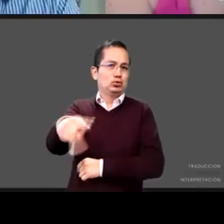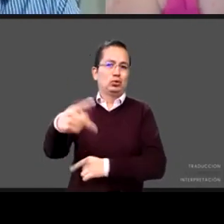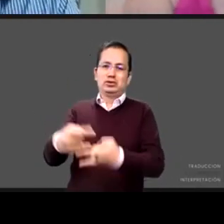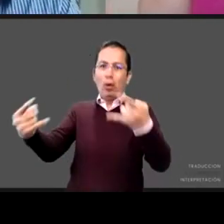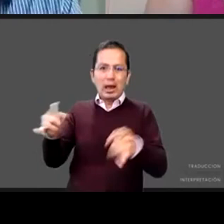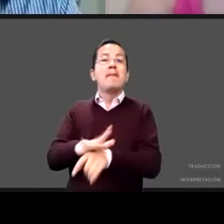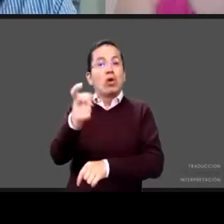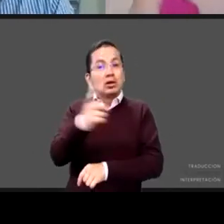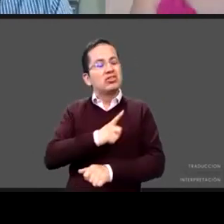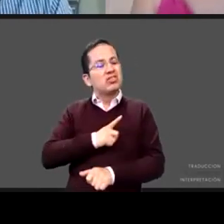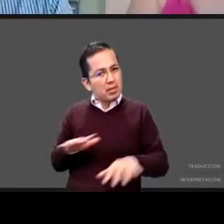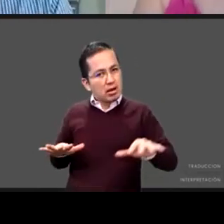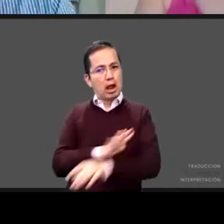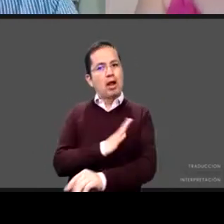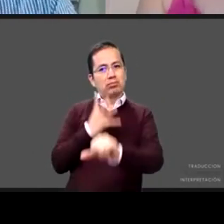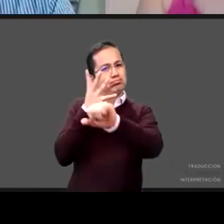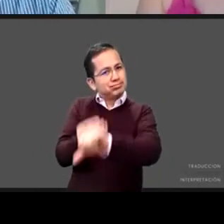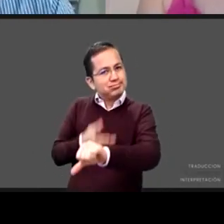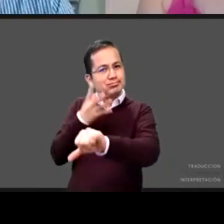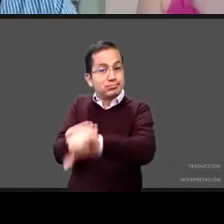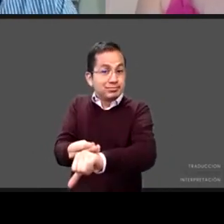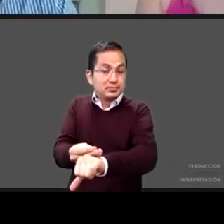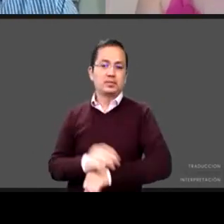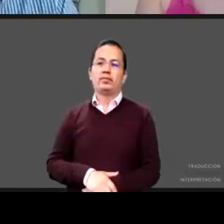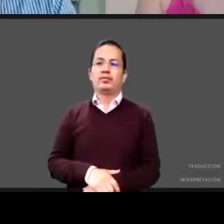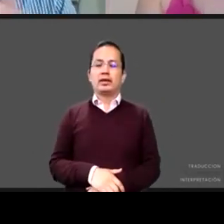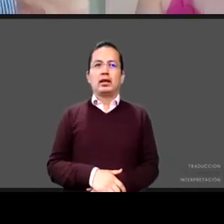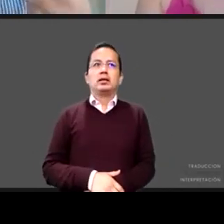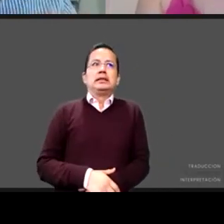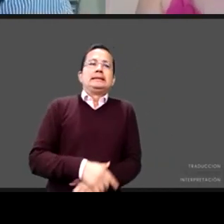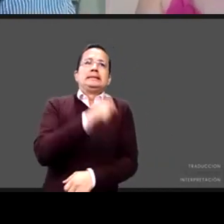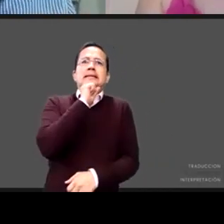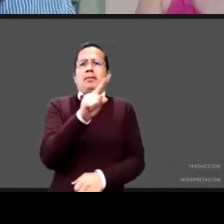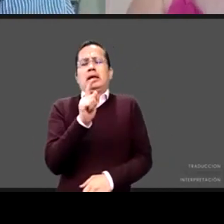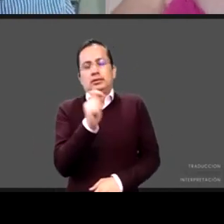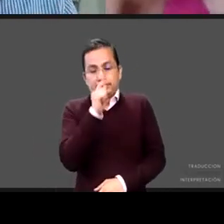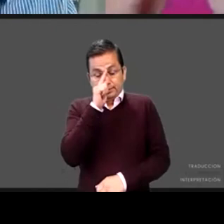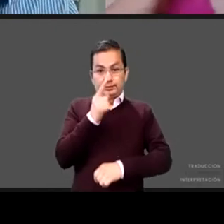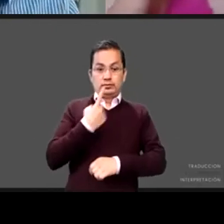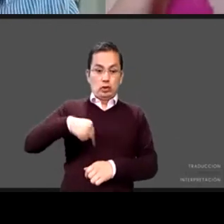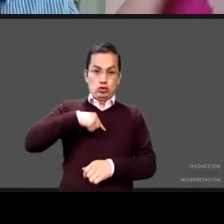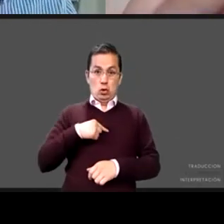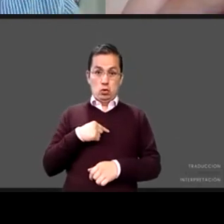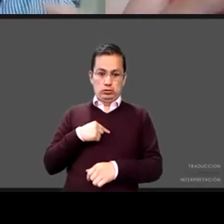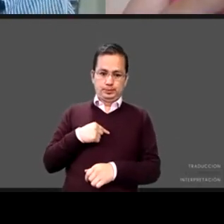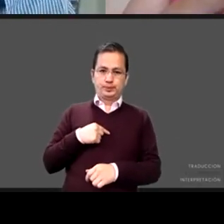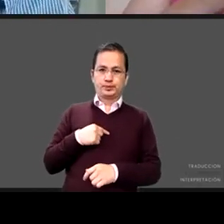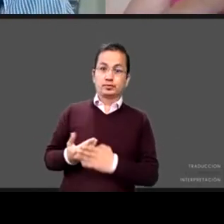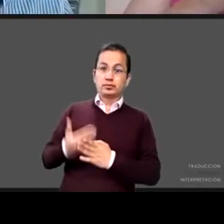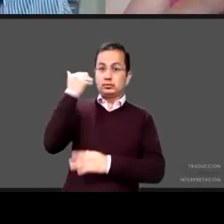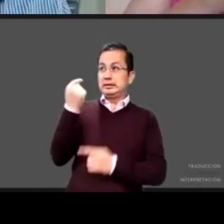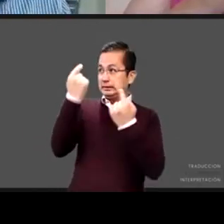tenemos que saber que por estar heridos y venir de una manera de crianza, hoy no se nos ocurre que existen